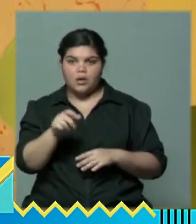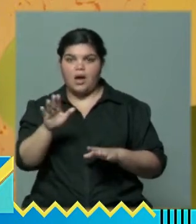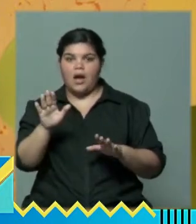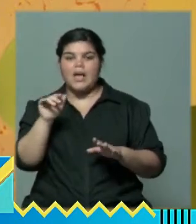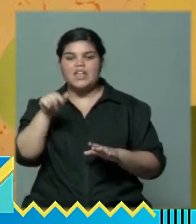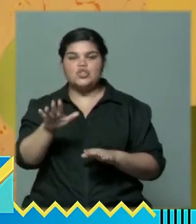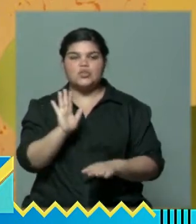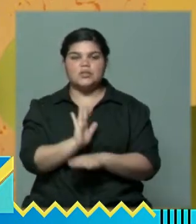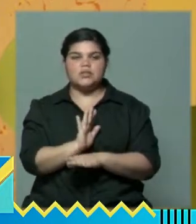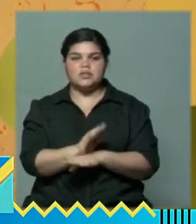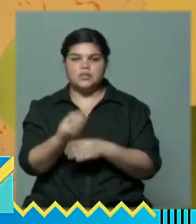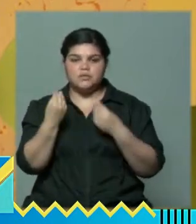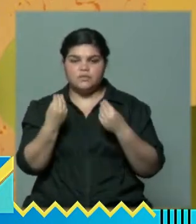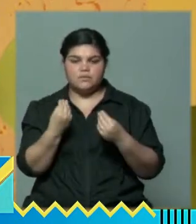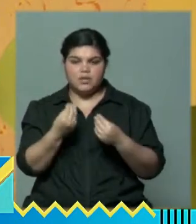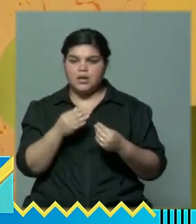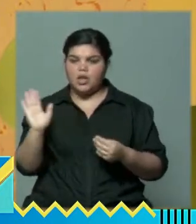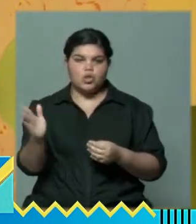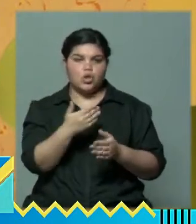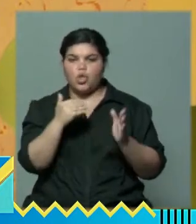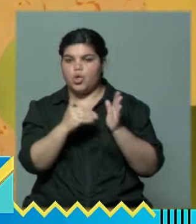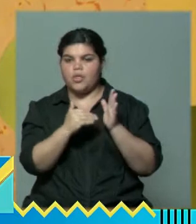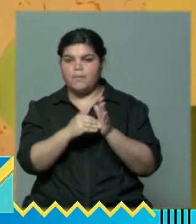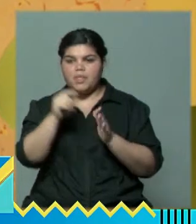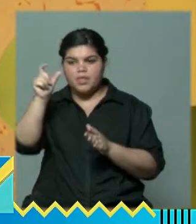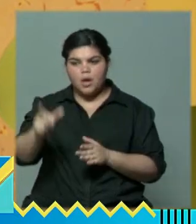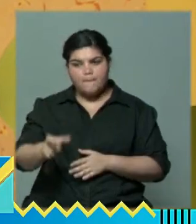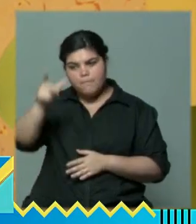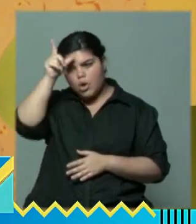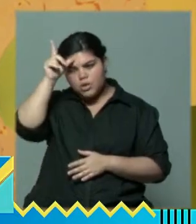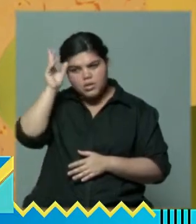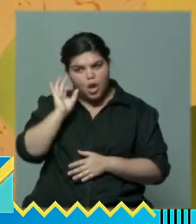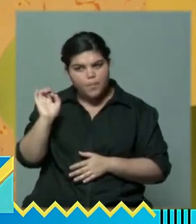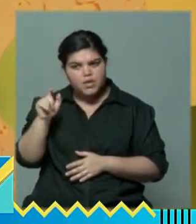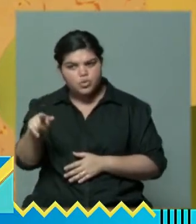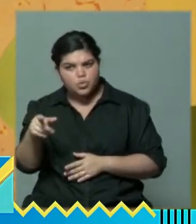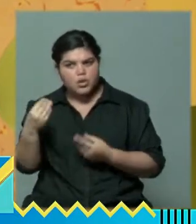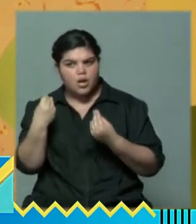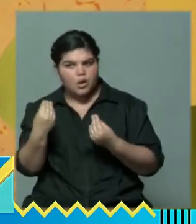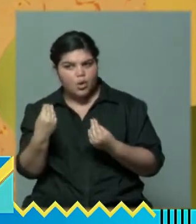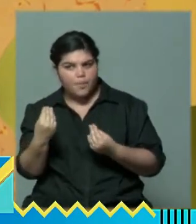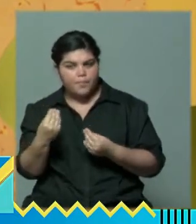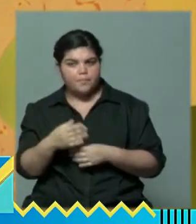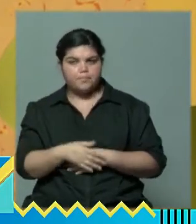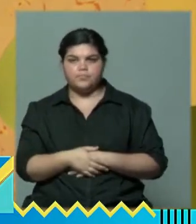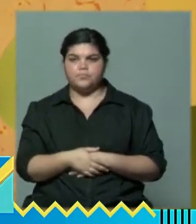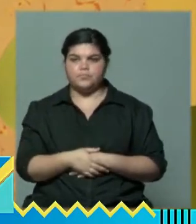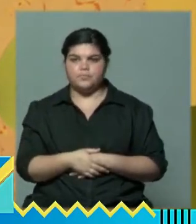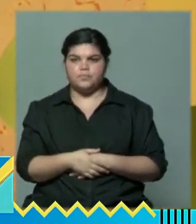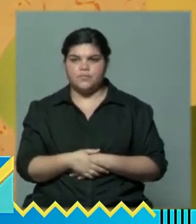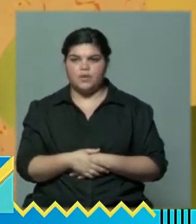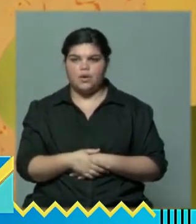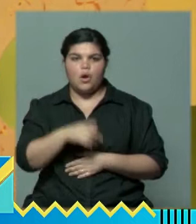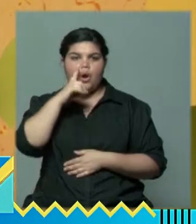merced del criterio de los policías que nos paren en la calle y nos encuentren algún objeto contundente. Claro. Yo hoy lo califiqué como